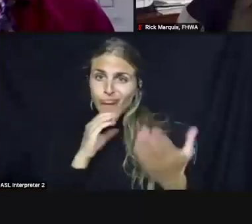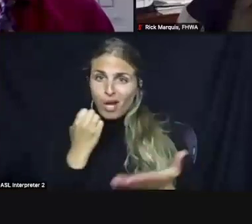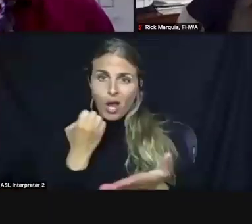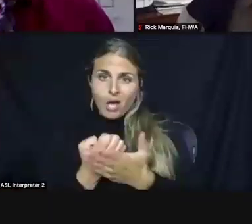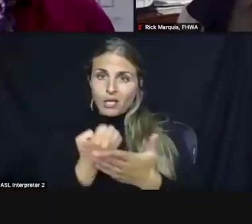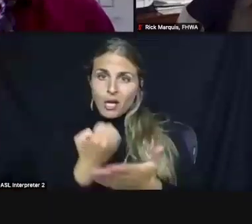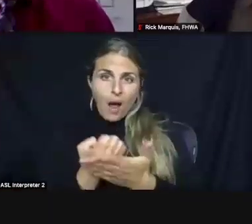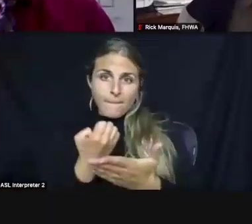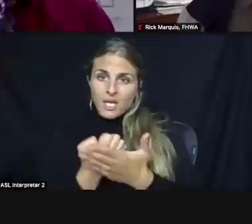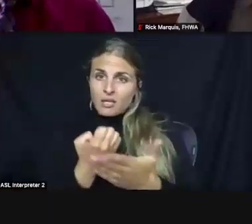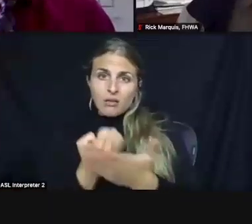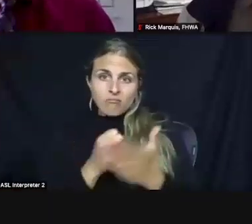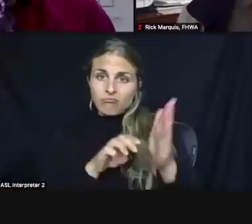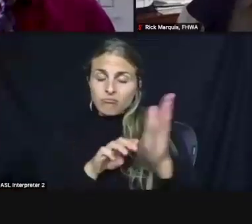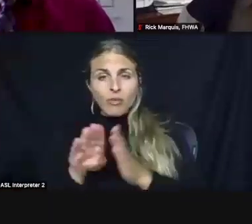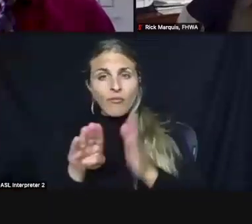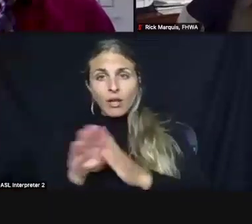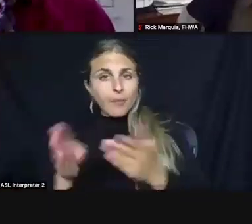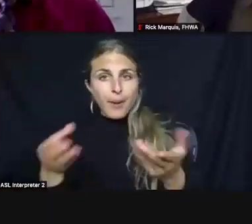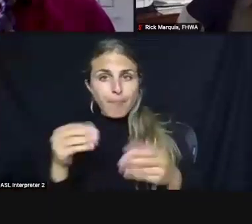No, solamente no vi